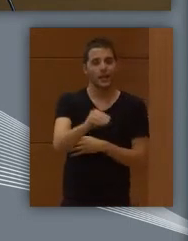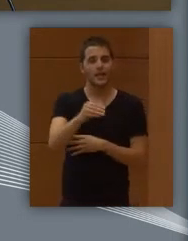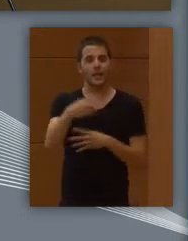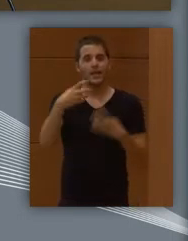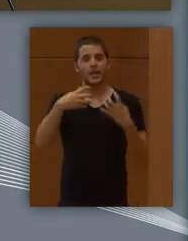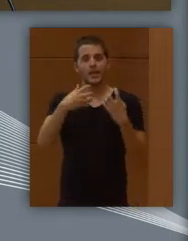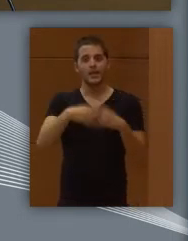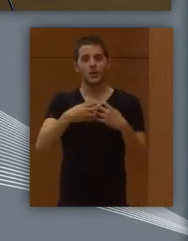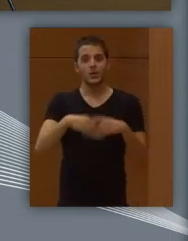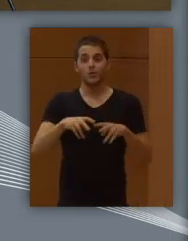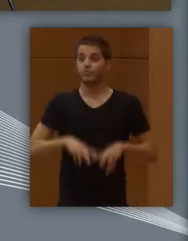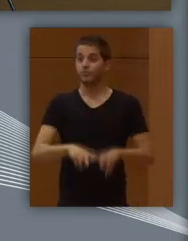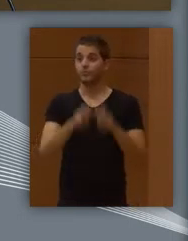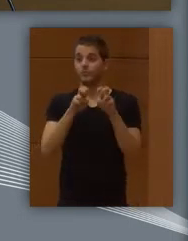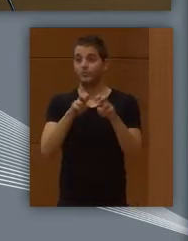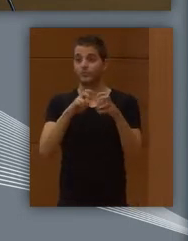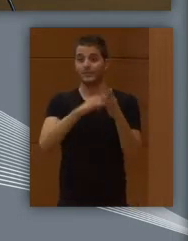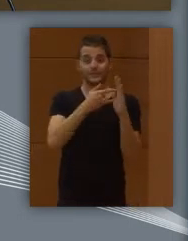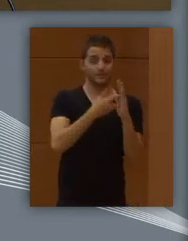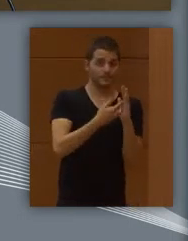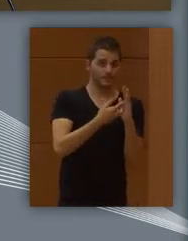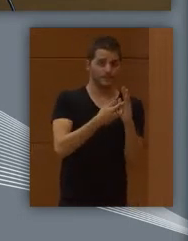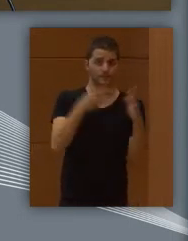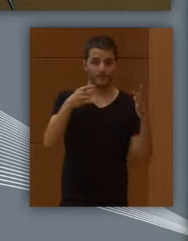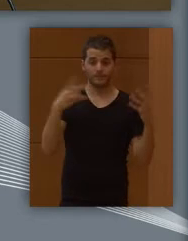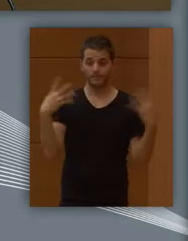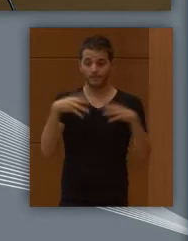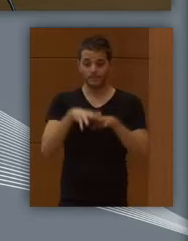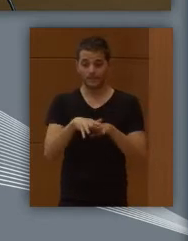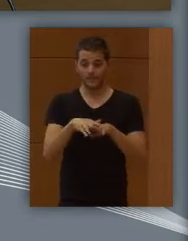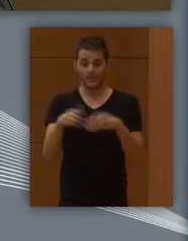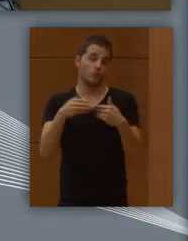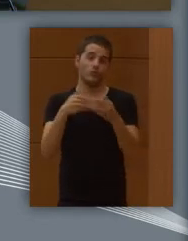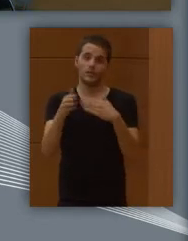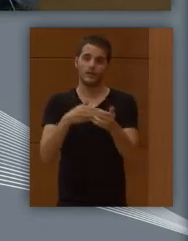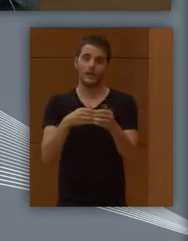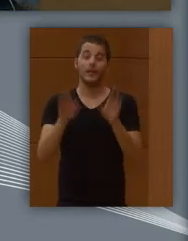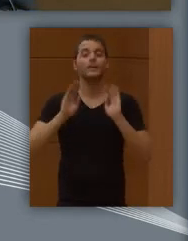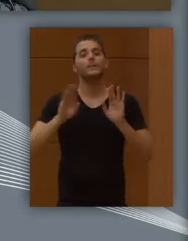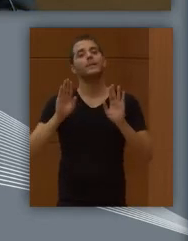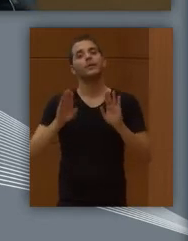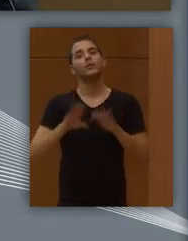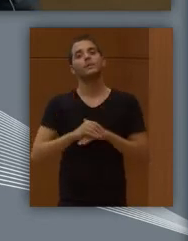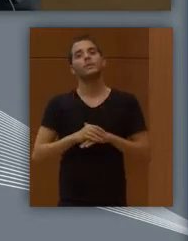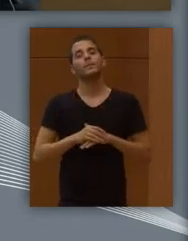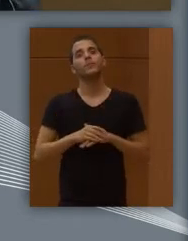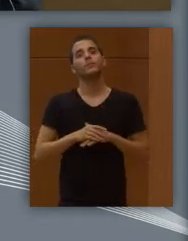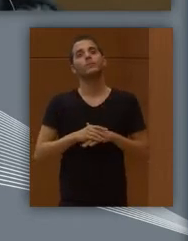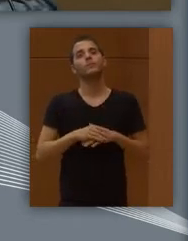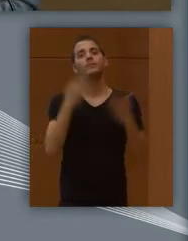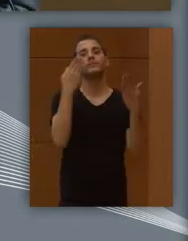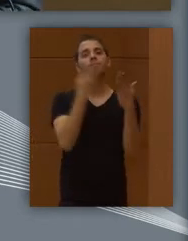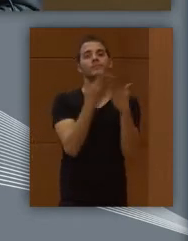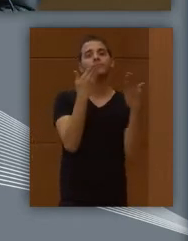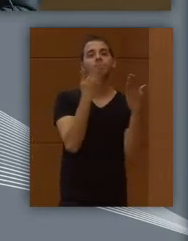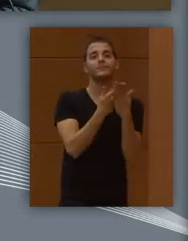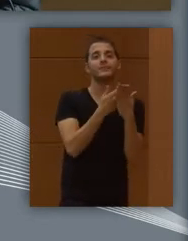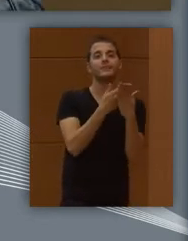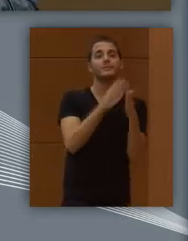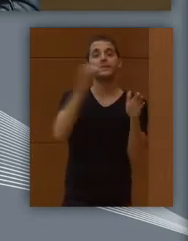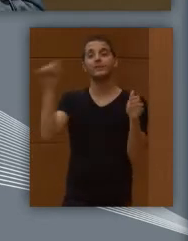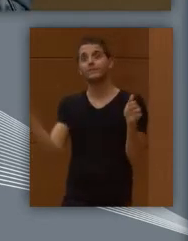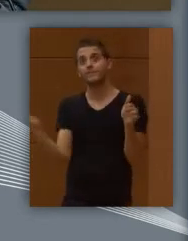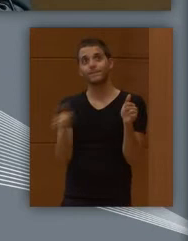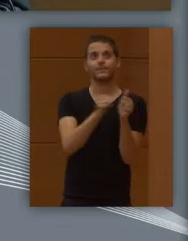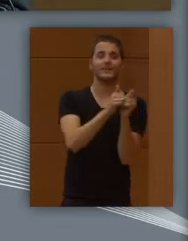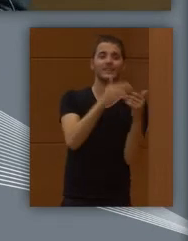tecnológica y esa intención de accesibilidad y de usabilidad, ¿no? Pero constatamos cómo eso no va acompañado